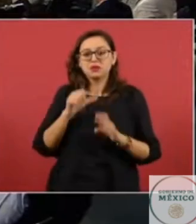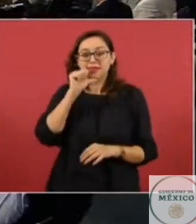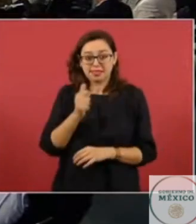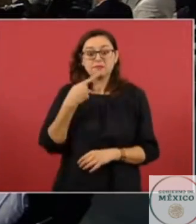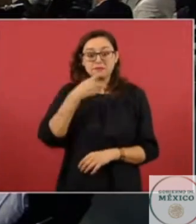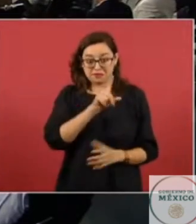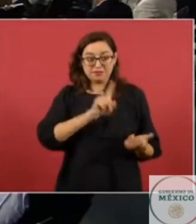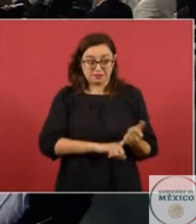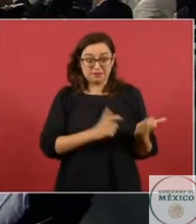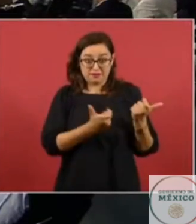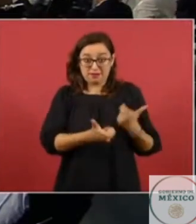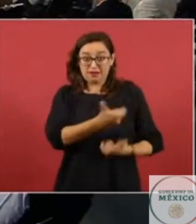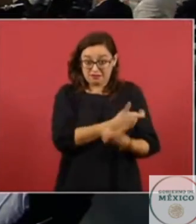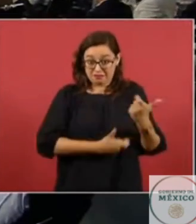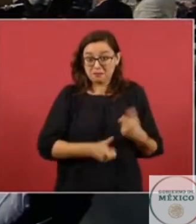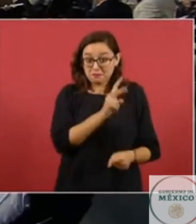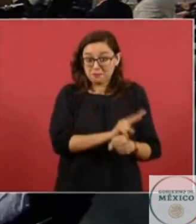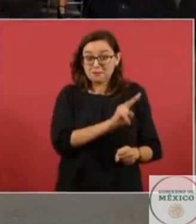¿Cómo quedamos?